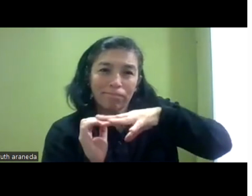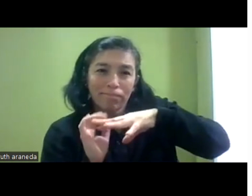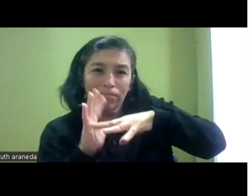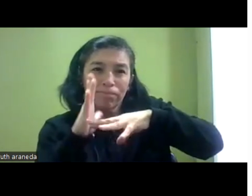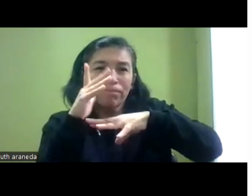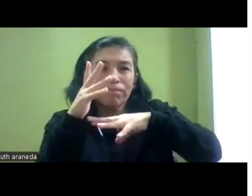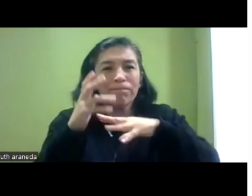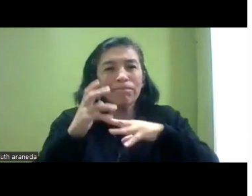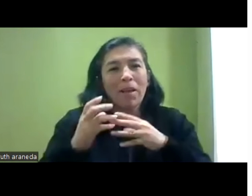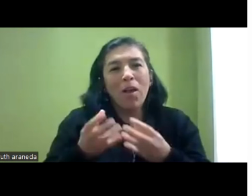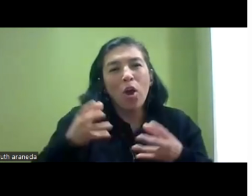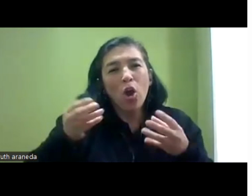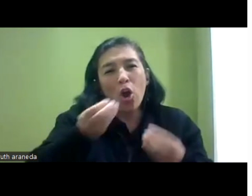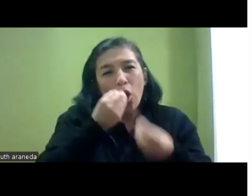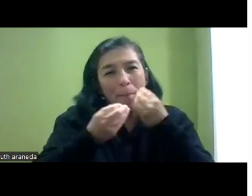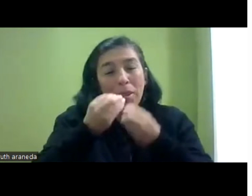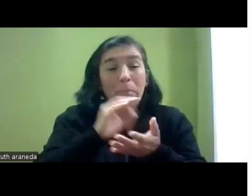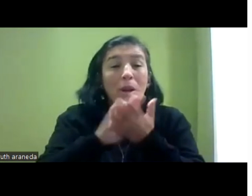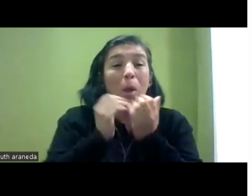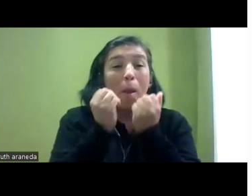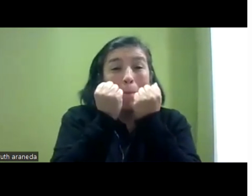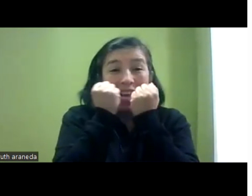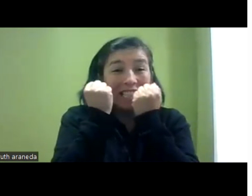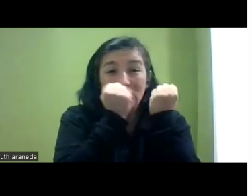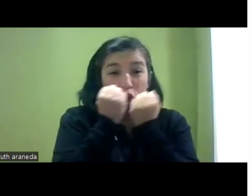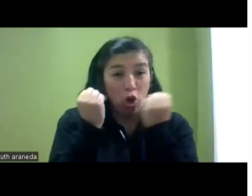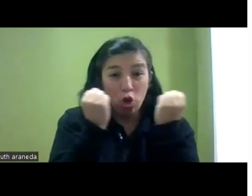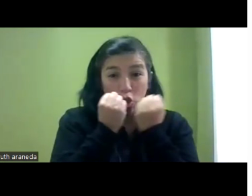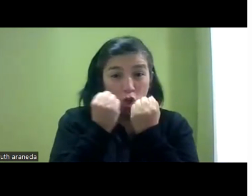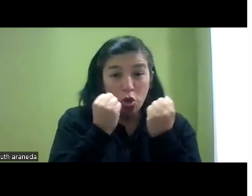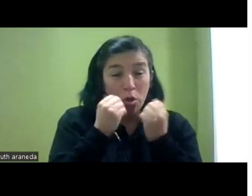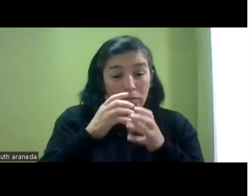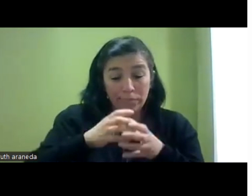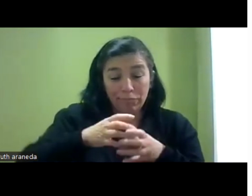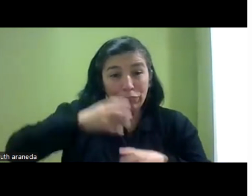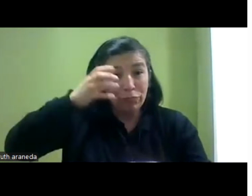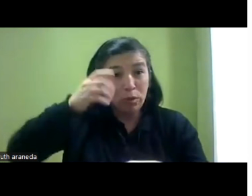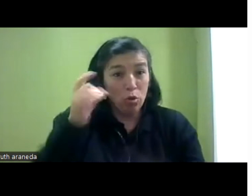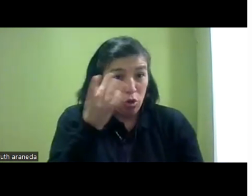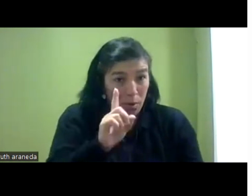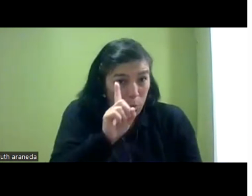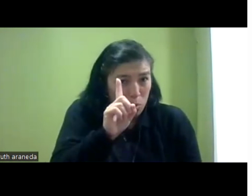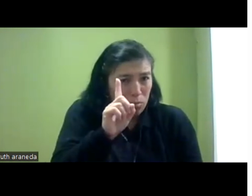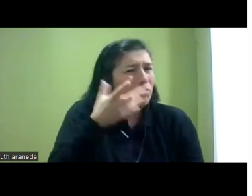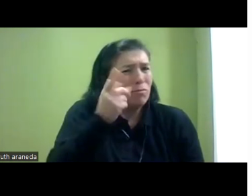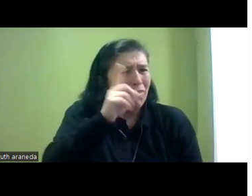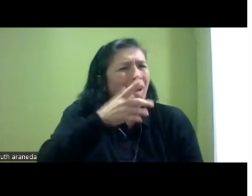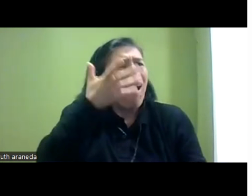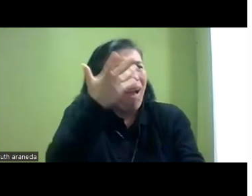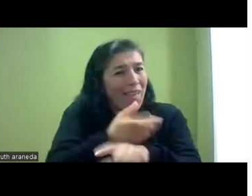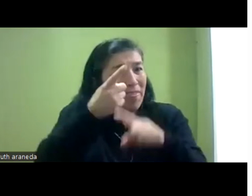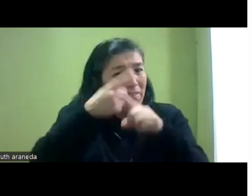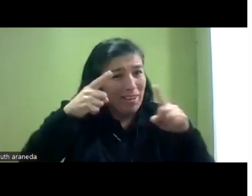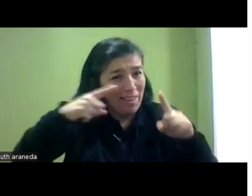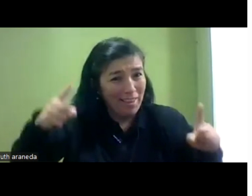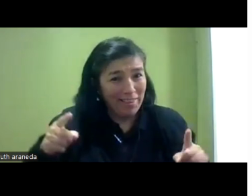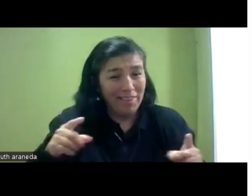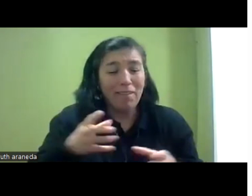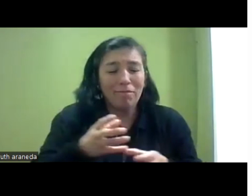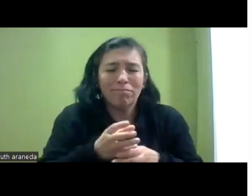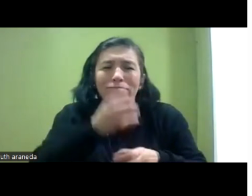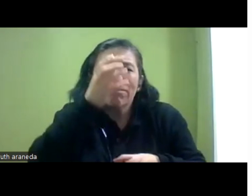vegetales comestibles como es el maíz, no un maíz, sino que varias variedades diferentes de